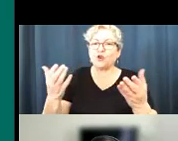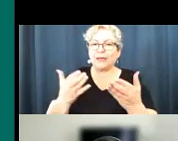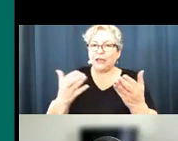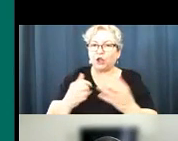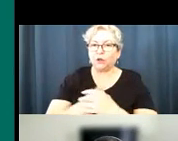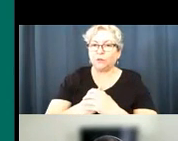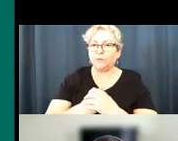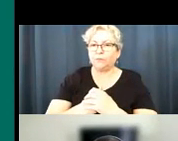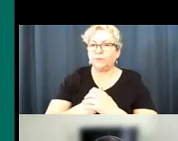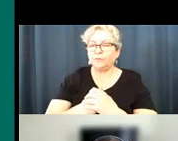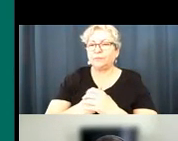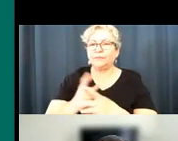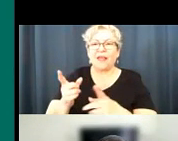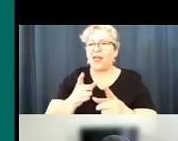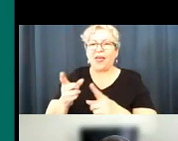aquí.